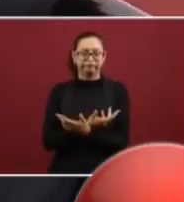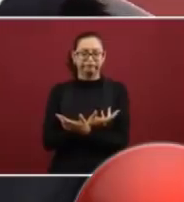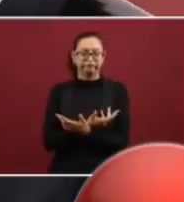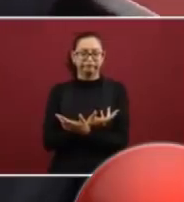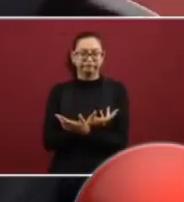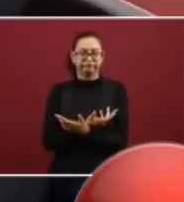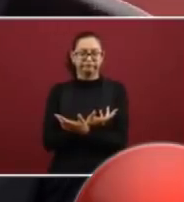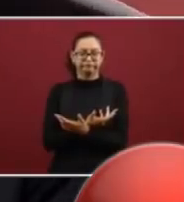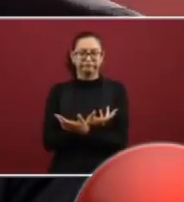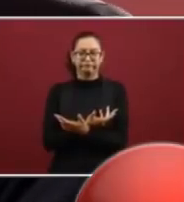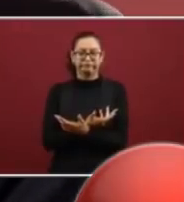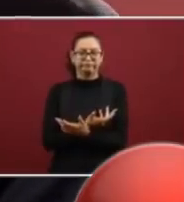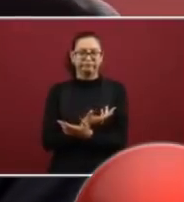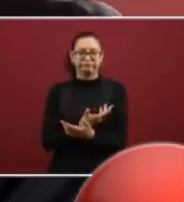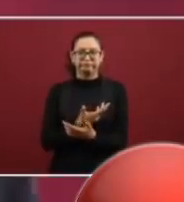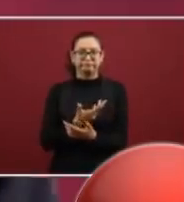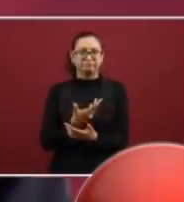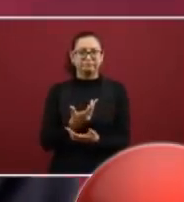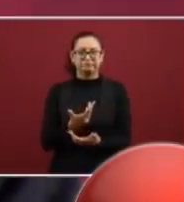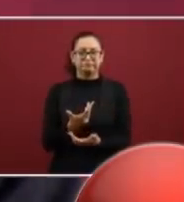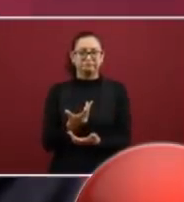crearon en el país